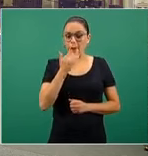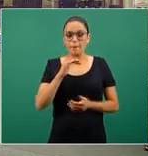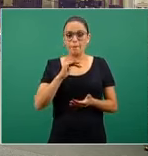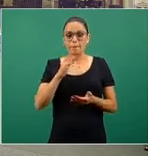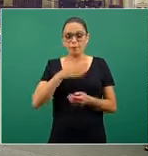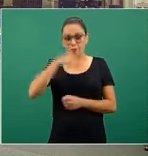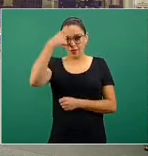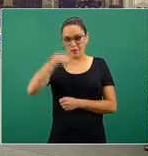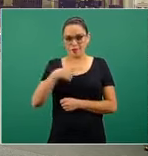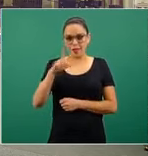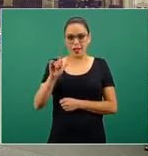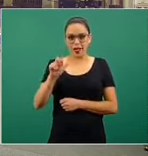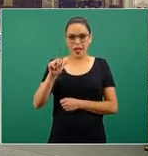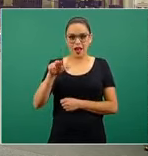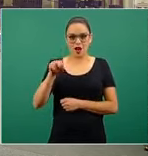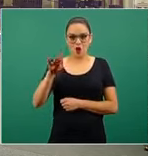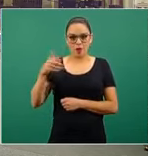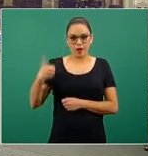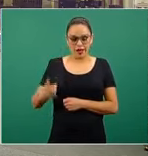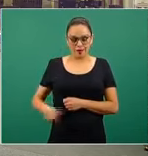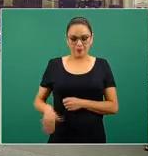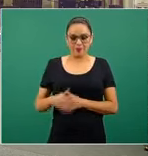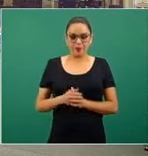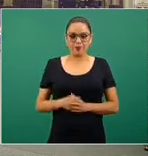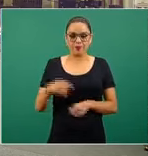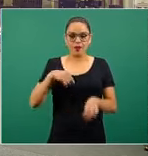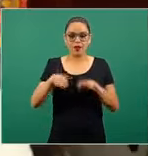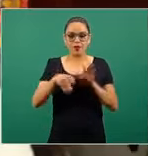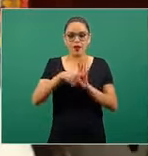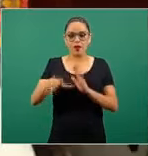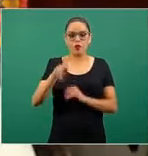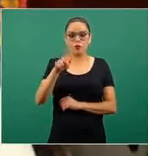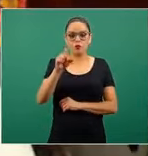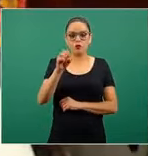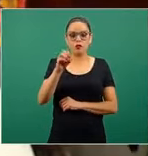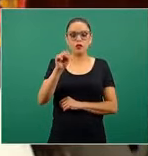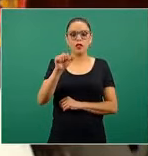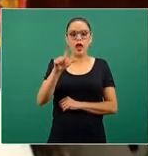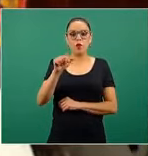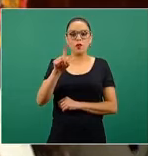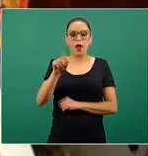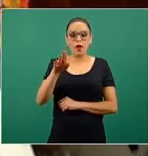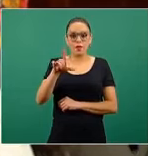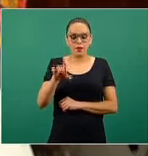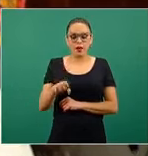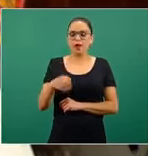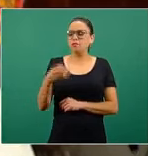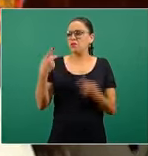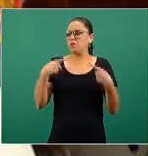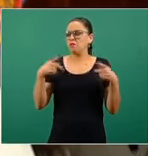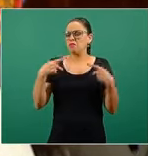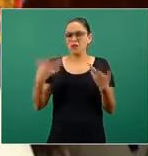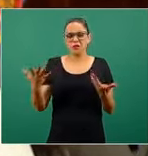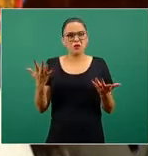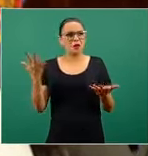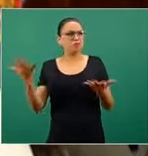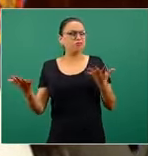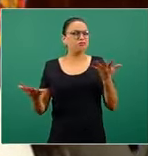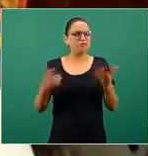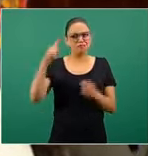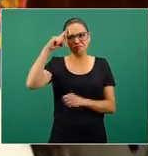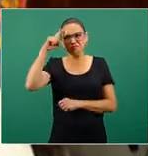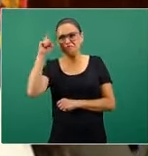la gente está un poco inquieta por la vacuna de Astra. Quisiera saber la gente si hay alguna